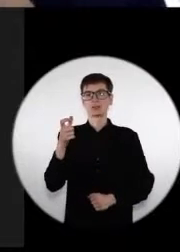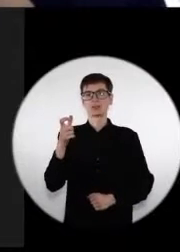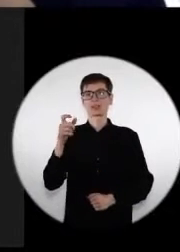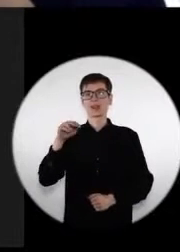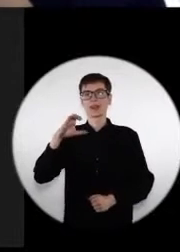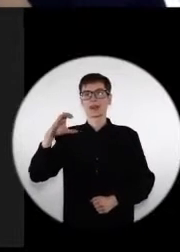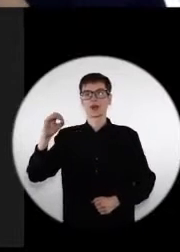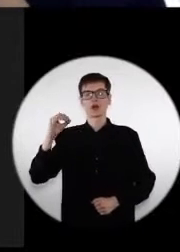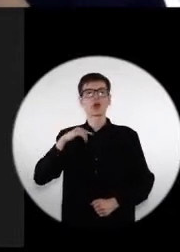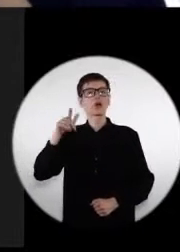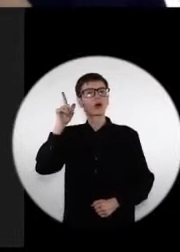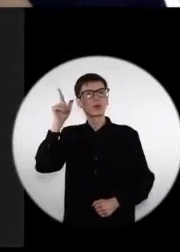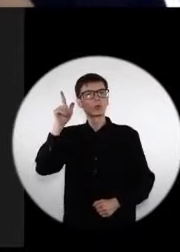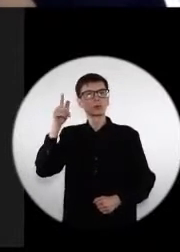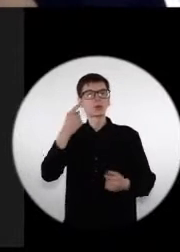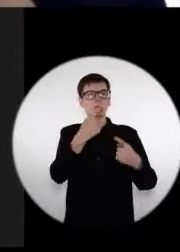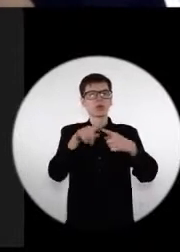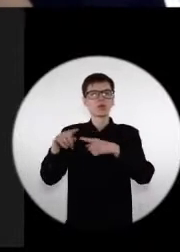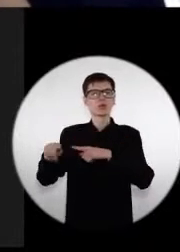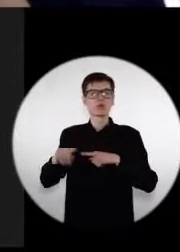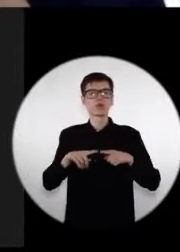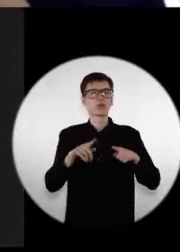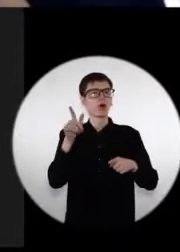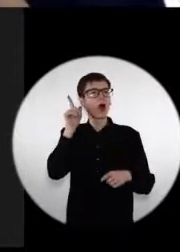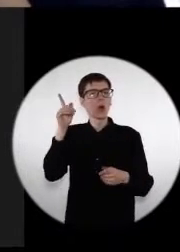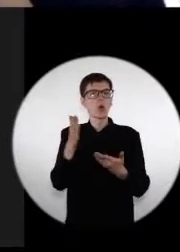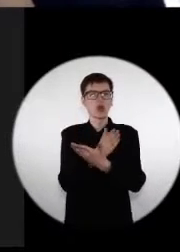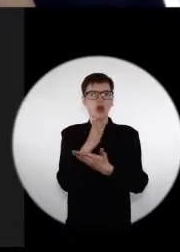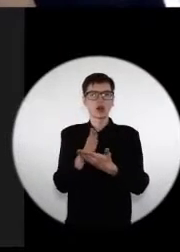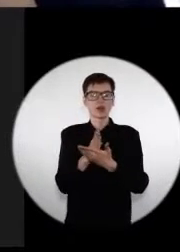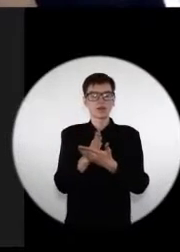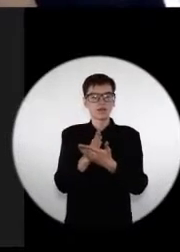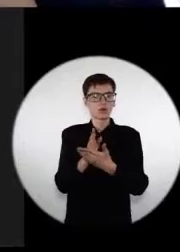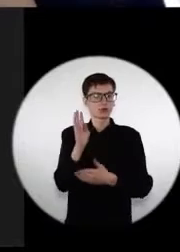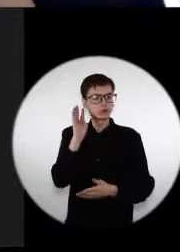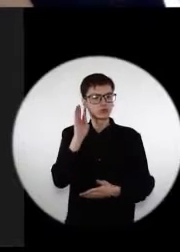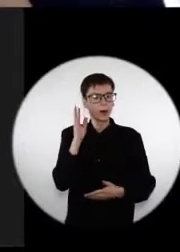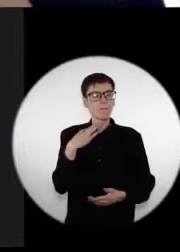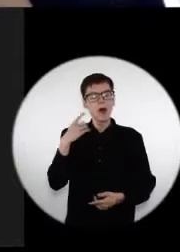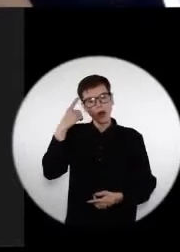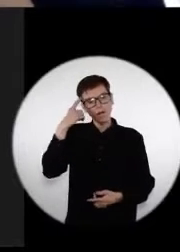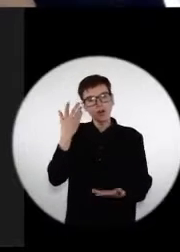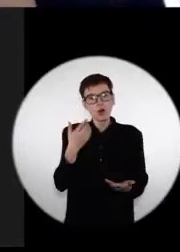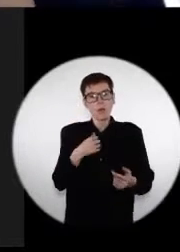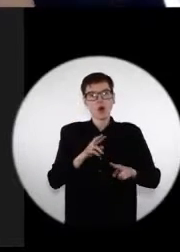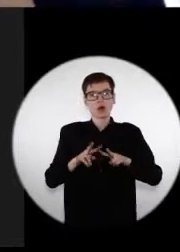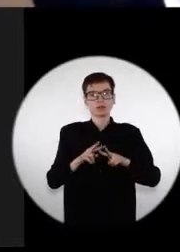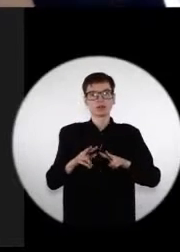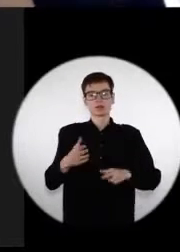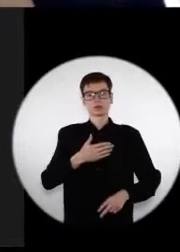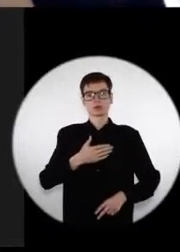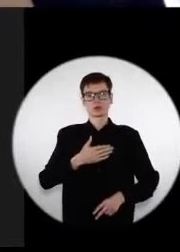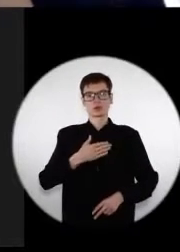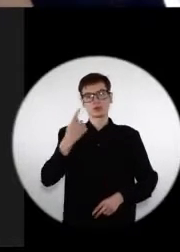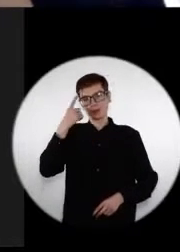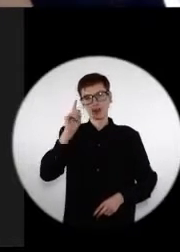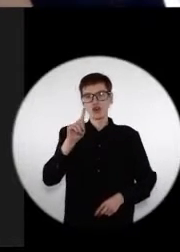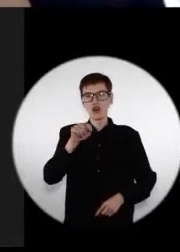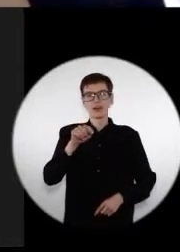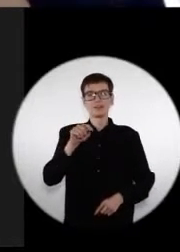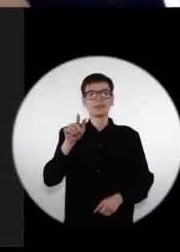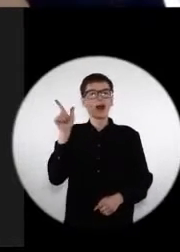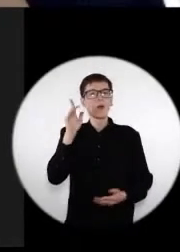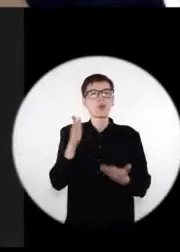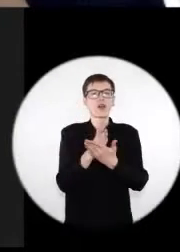ver que estar hablando antes nosotros con con luis neco escuchamos altos audiolibros para ver de qué manera